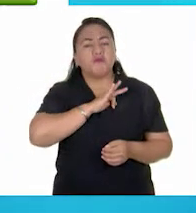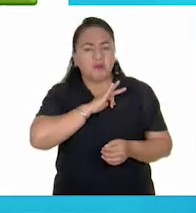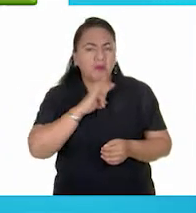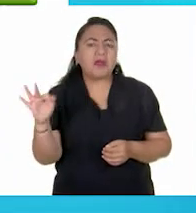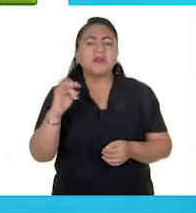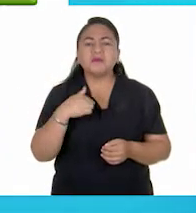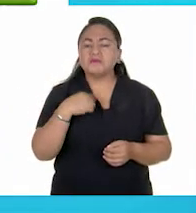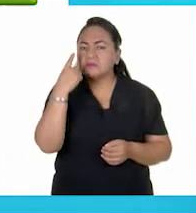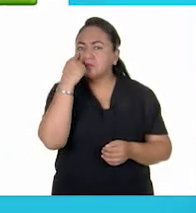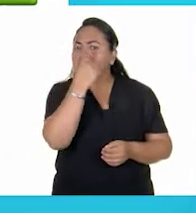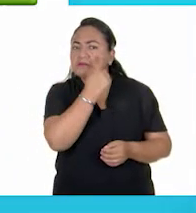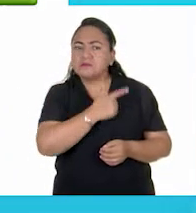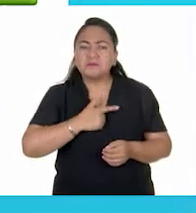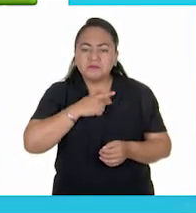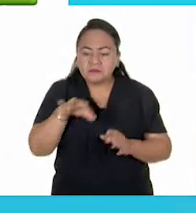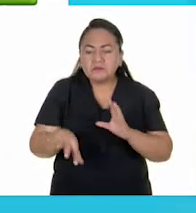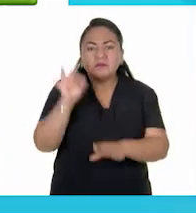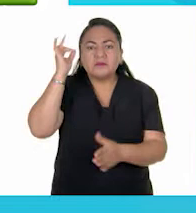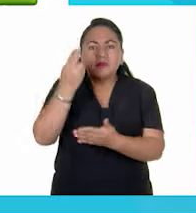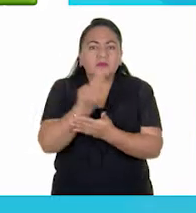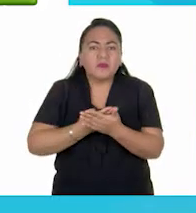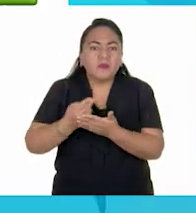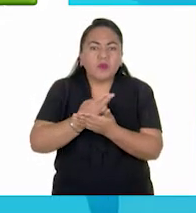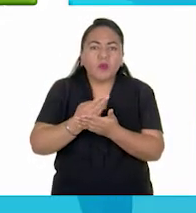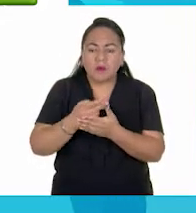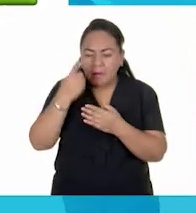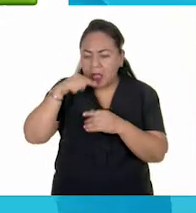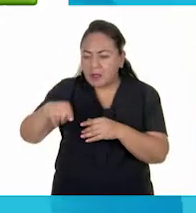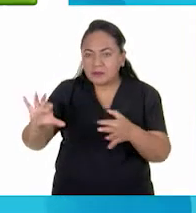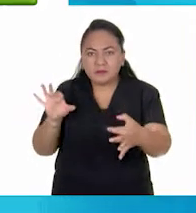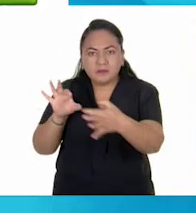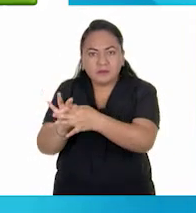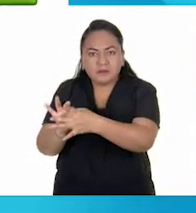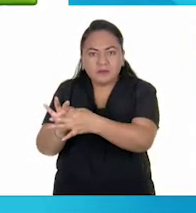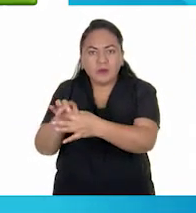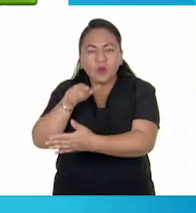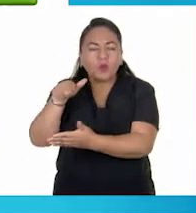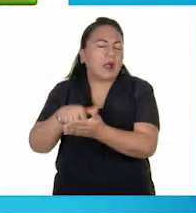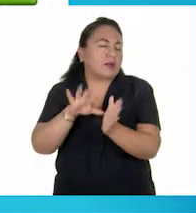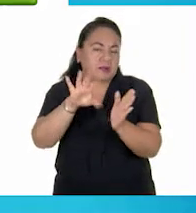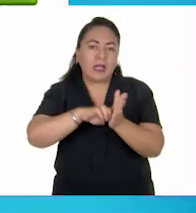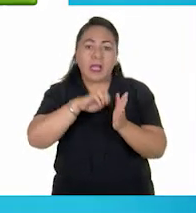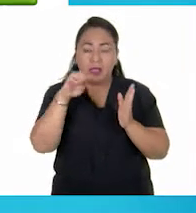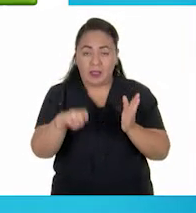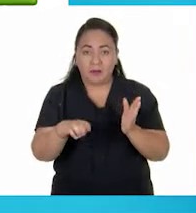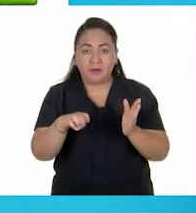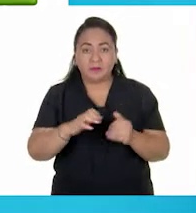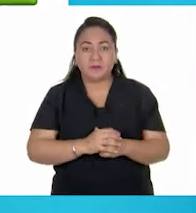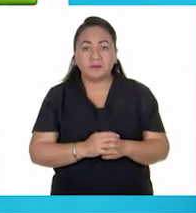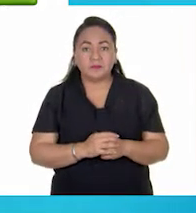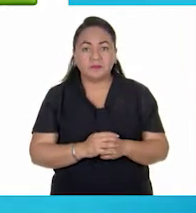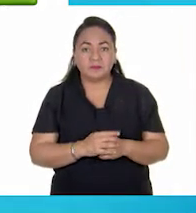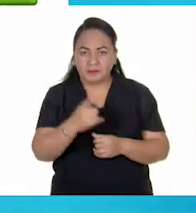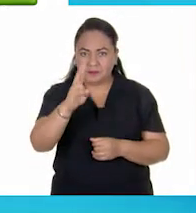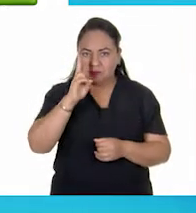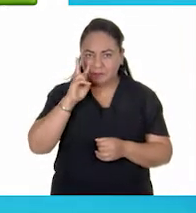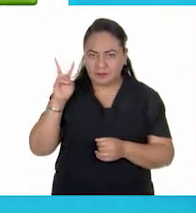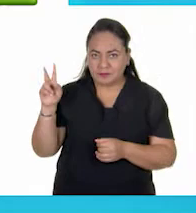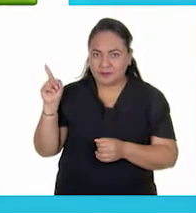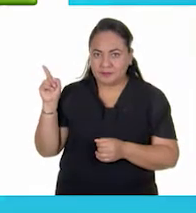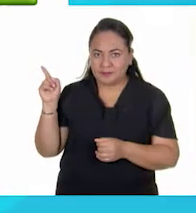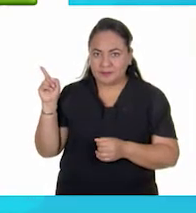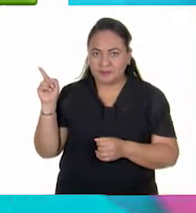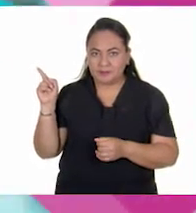de elegir algún dibujo que represente ese lugar. Por ejemplo, Pili, observa el